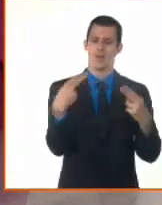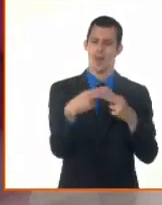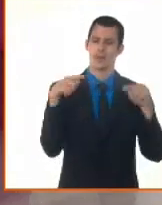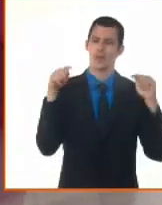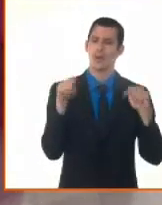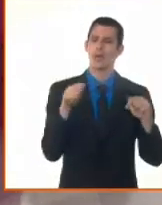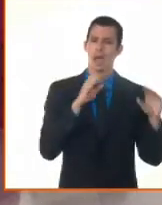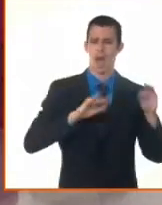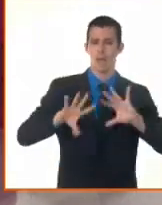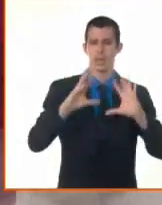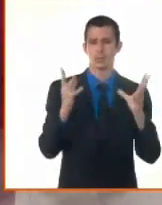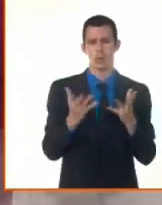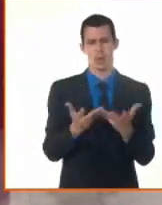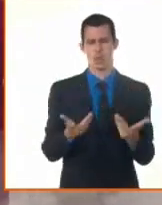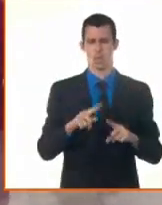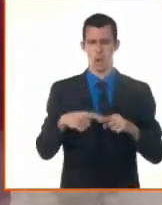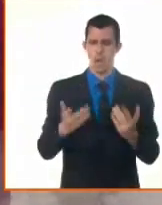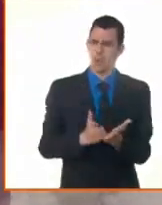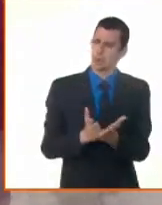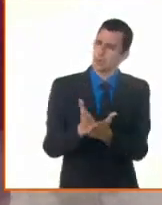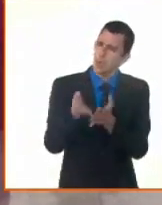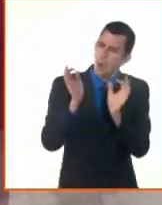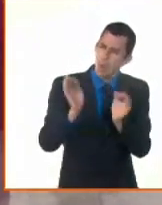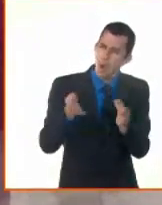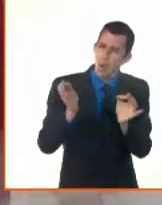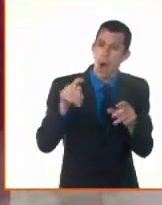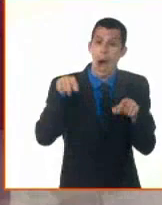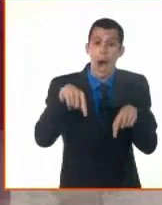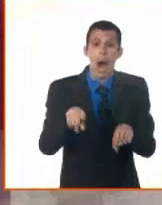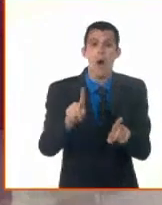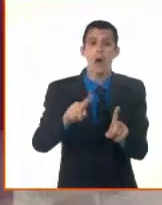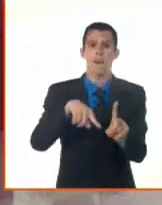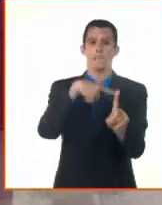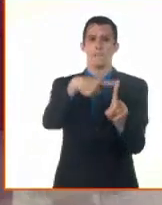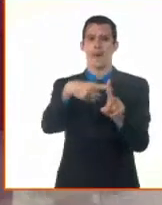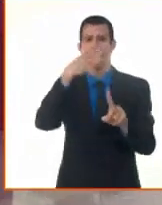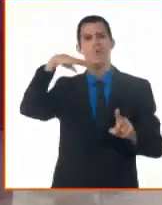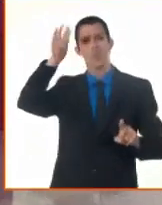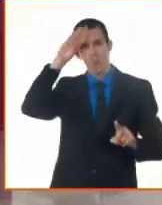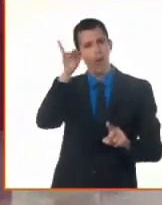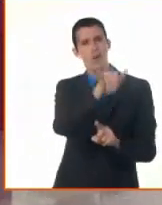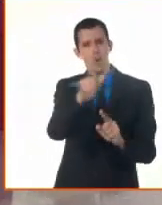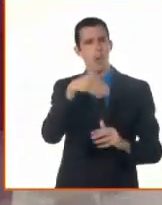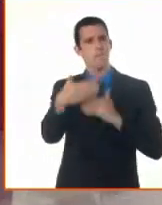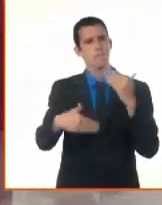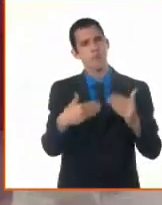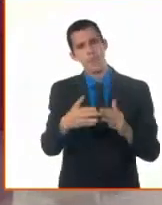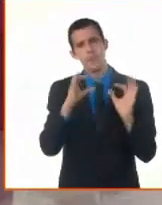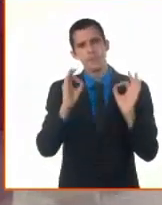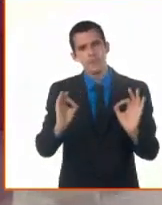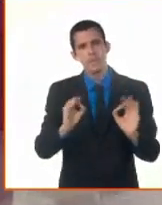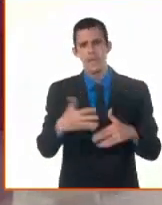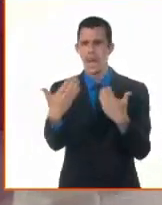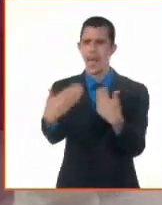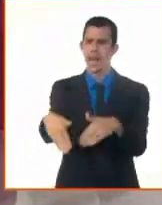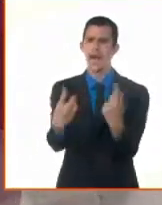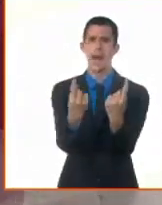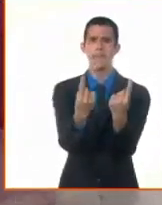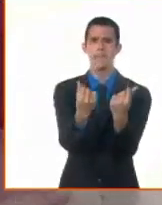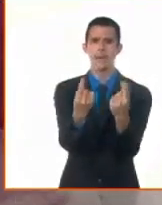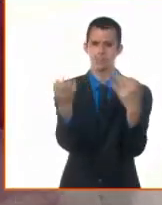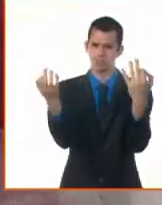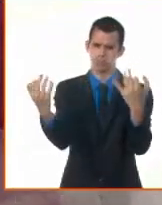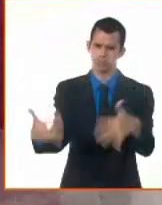y hay un elemento que retoma esta declaración final y los debates que tiene que ver con